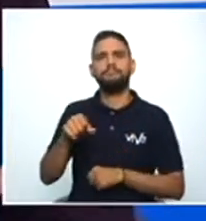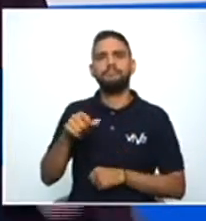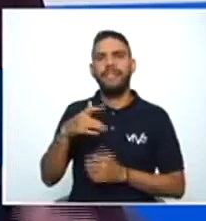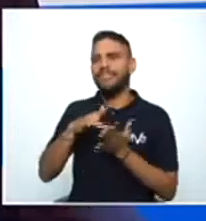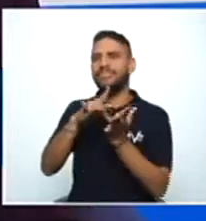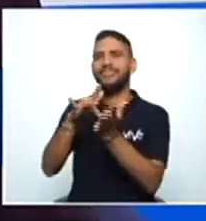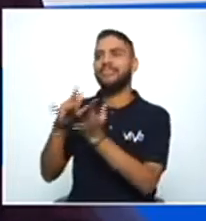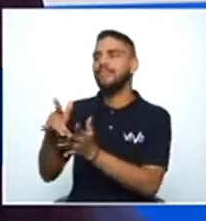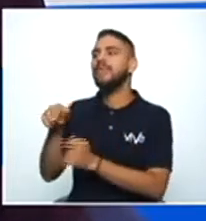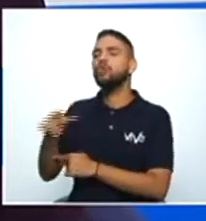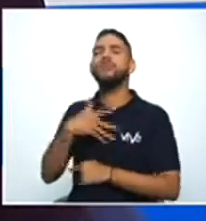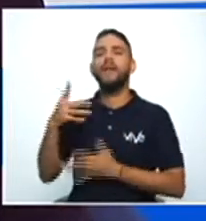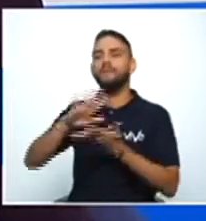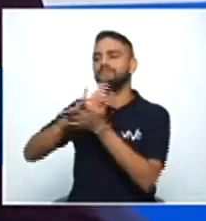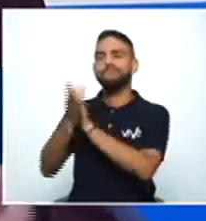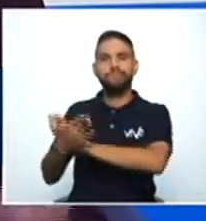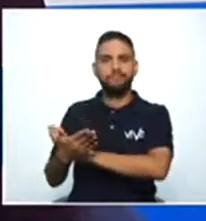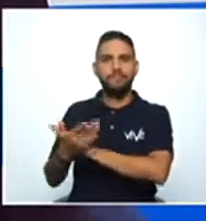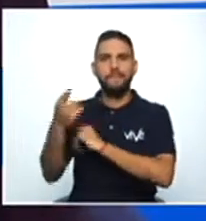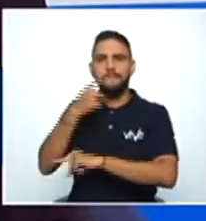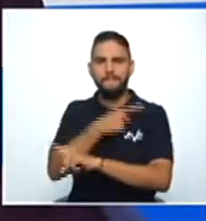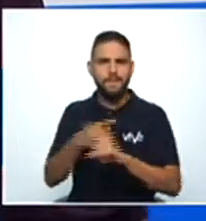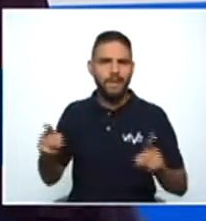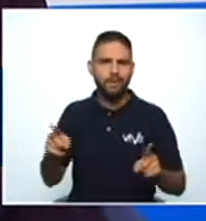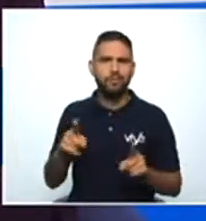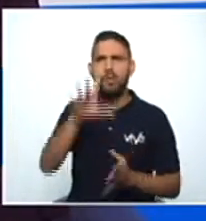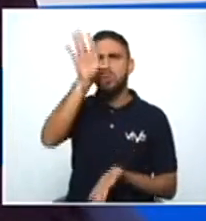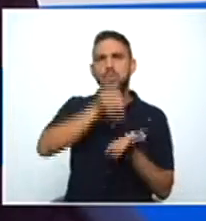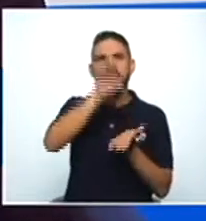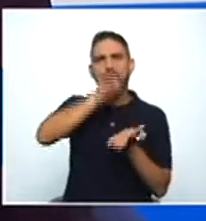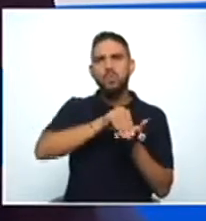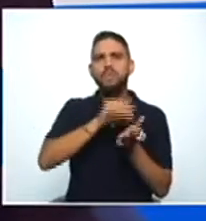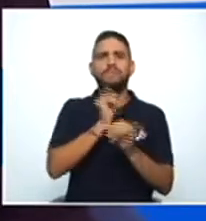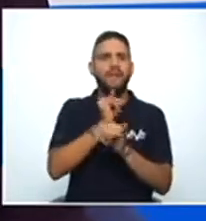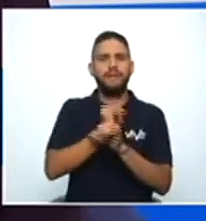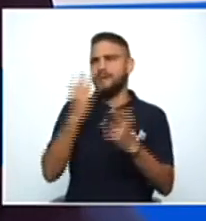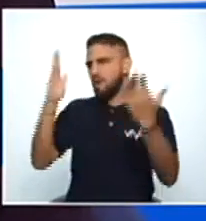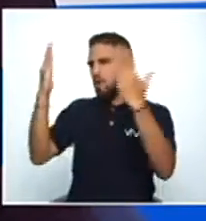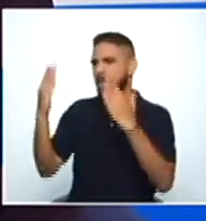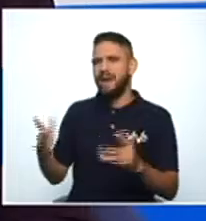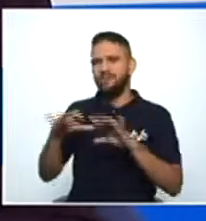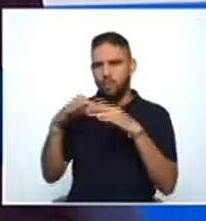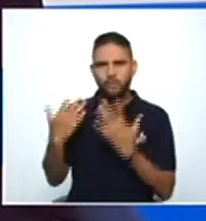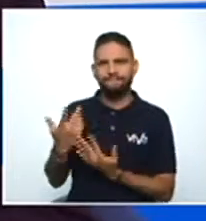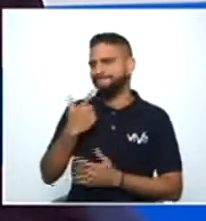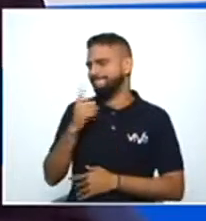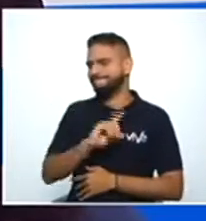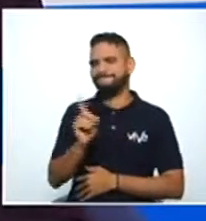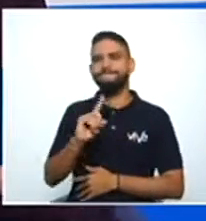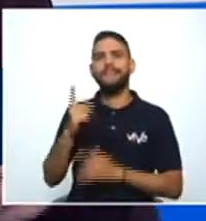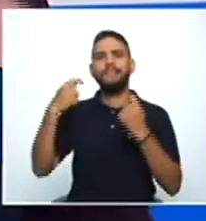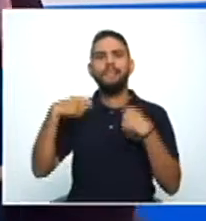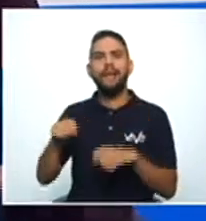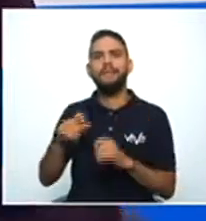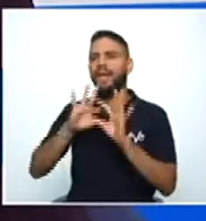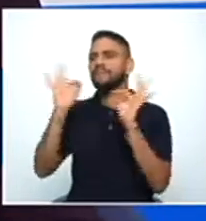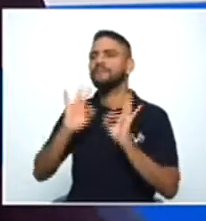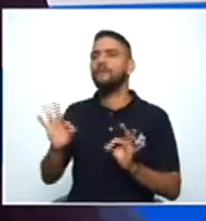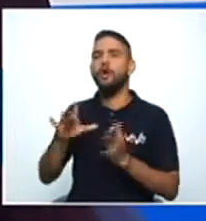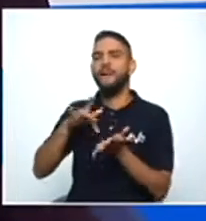disco vaya desapareciendo progresivamente pero estamos hablando de cifras que no corresponden con esa real de lo que es la desaparición del disco como formato y por eso